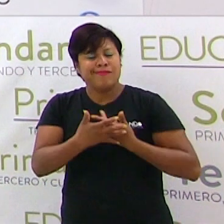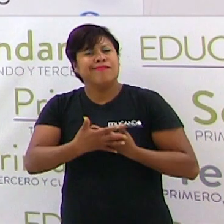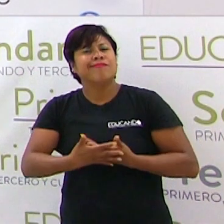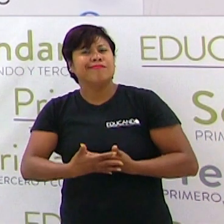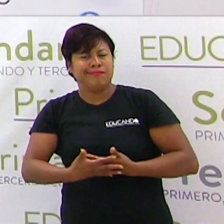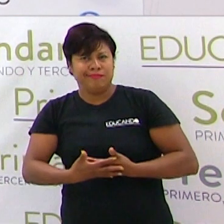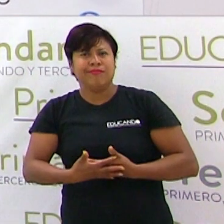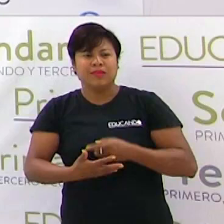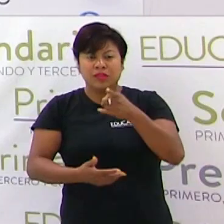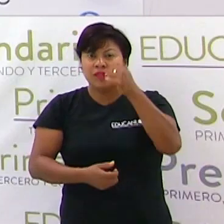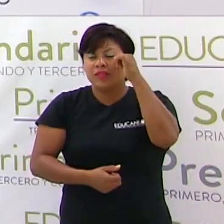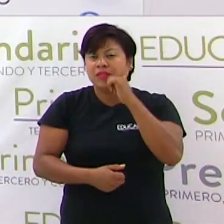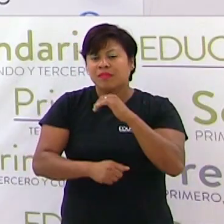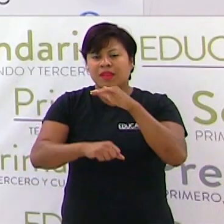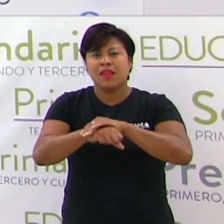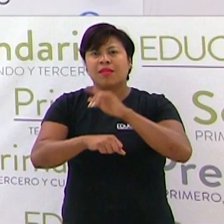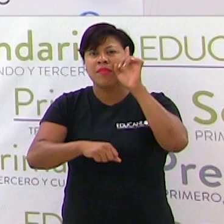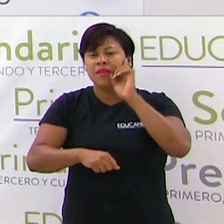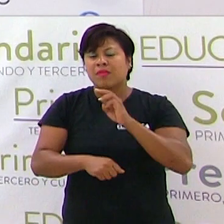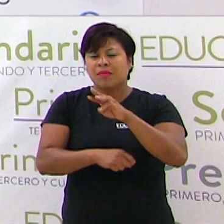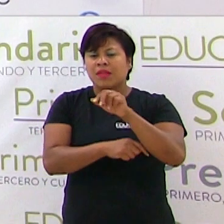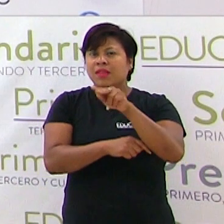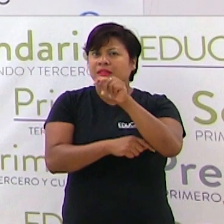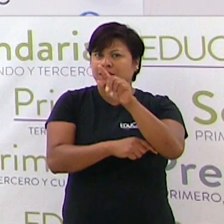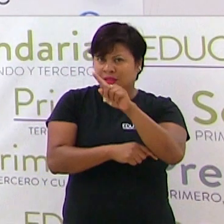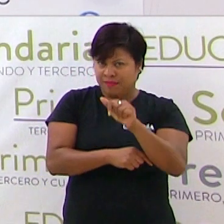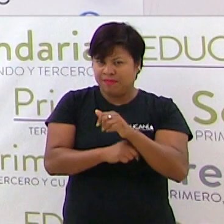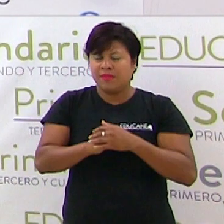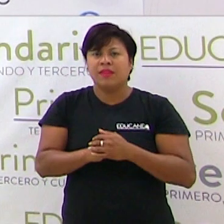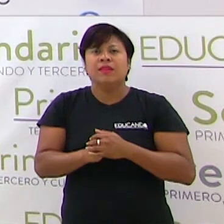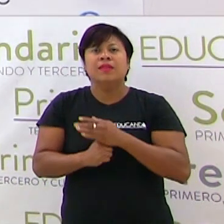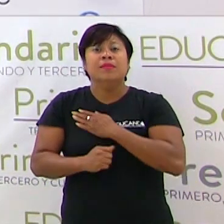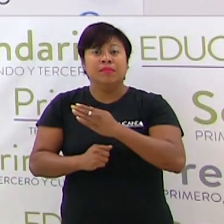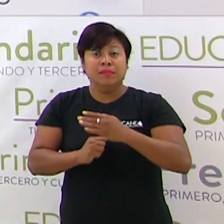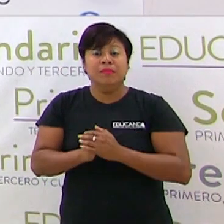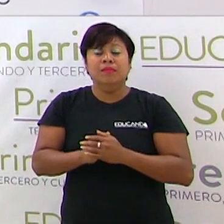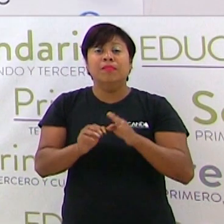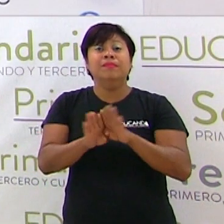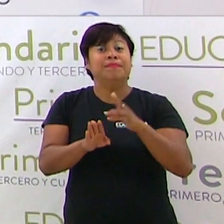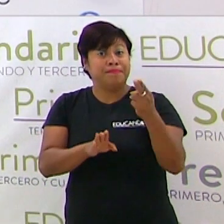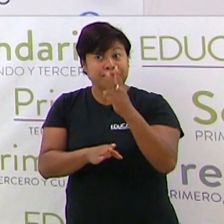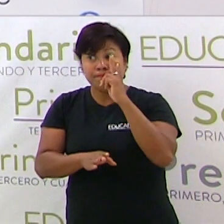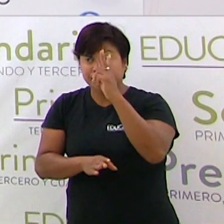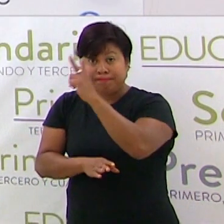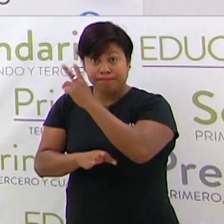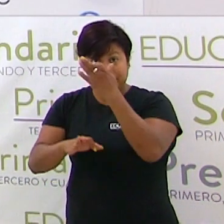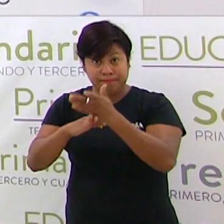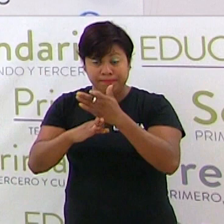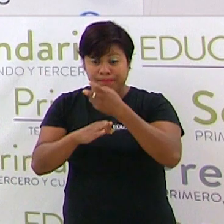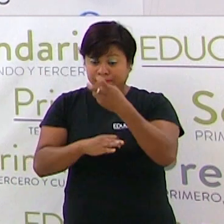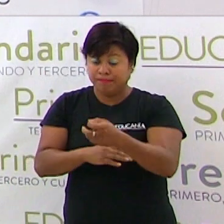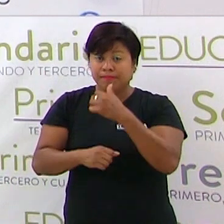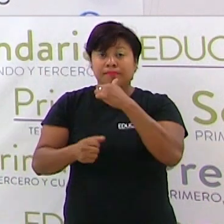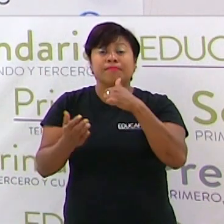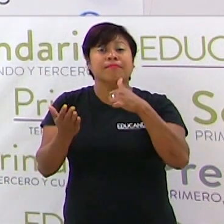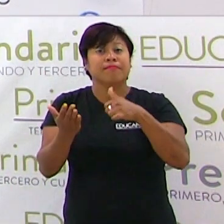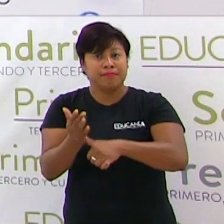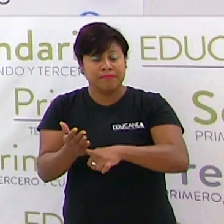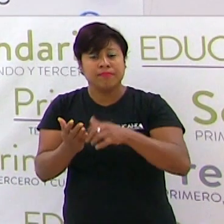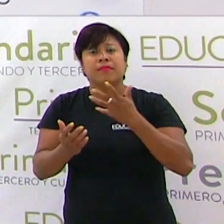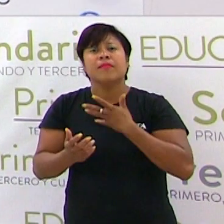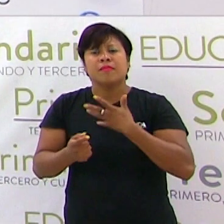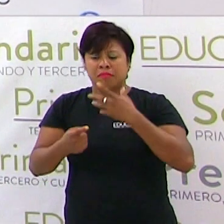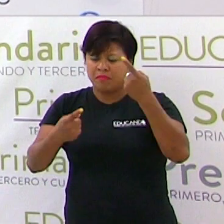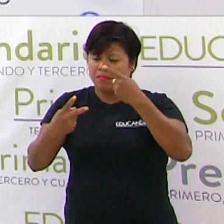esperando. Tu siempre amiga Danitza Pérez Santos. Bueno, como ustedes pueden ver, esta carta tiene